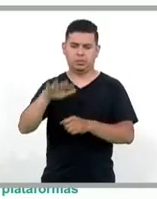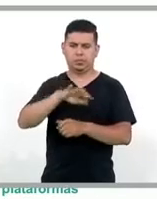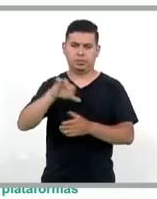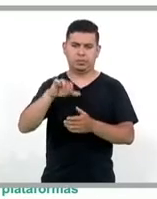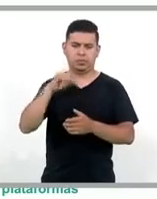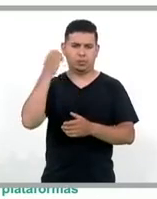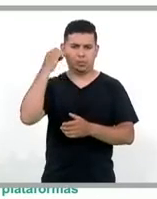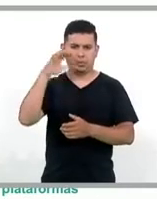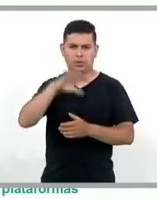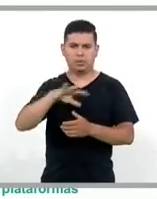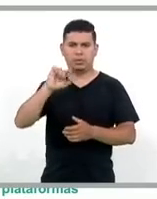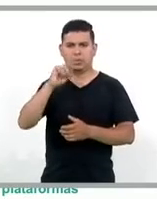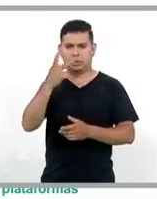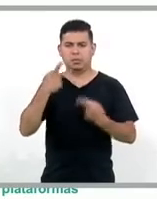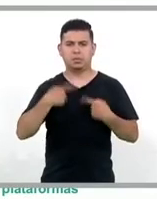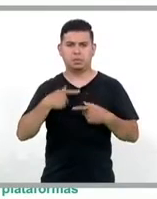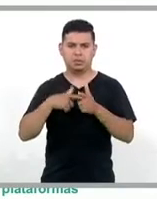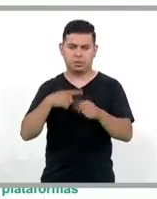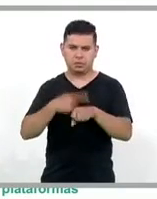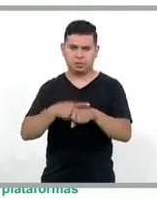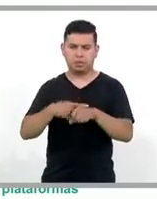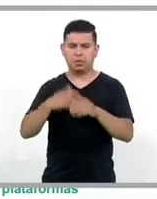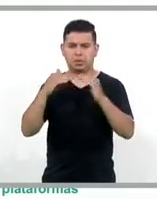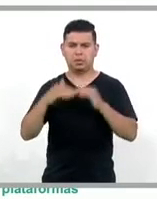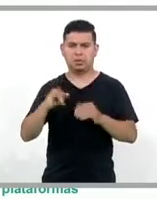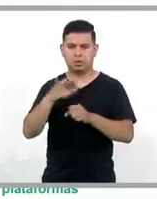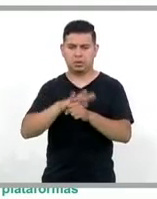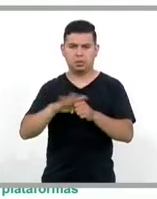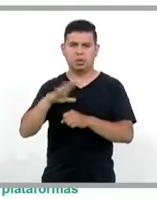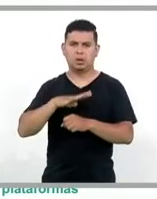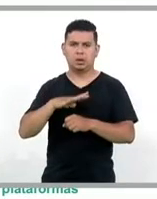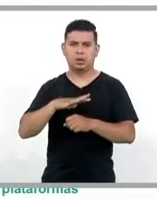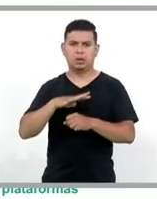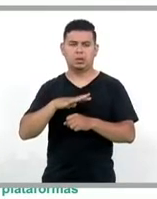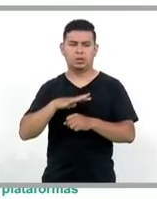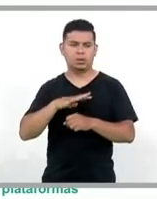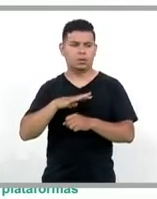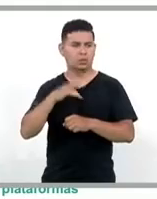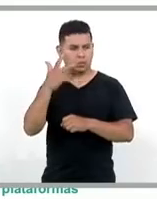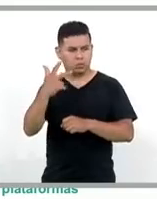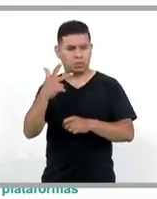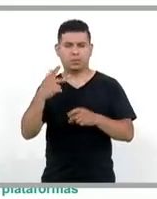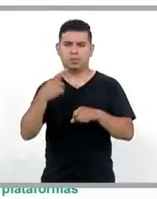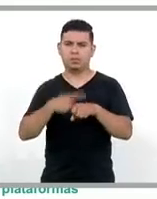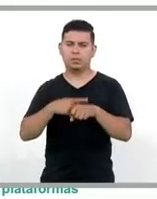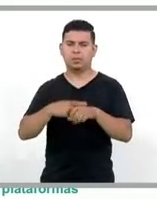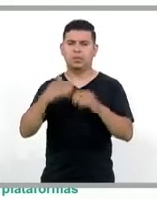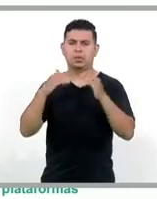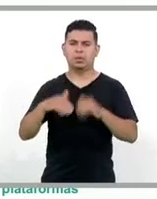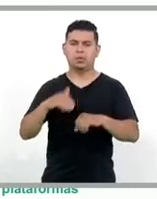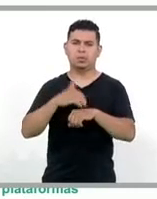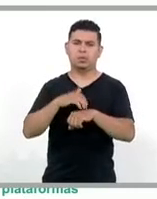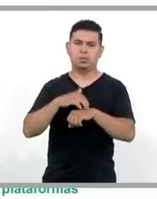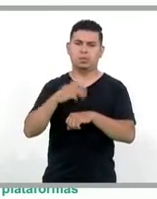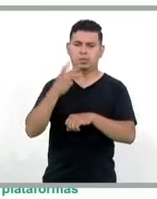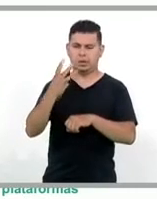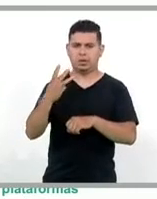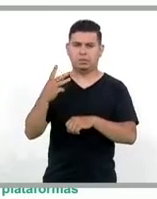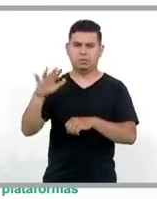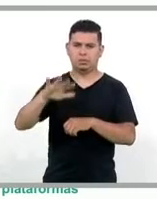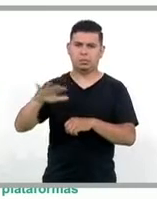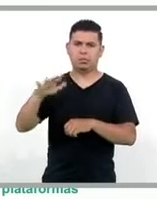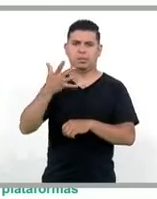centrales 22 jurisdicción 2 mismo 78 pero en la jurisdicción número 3